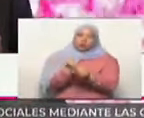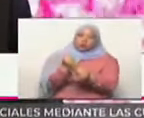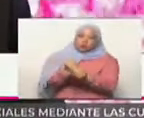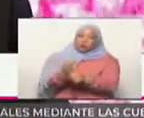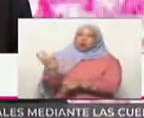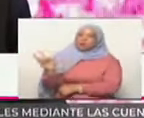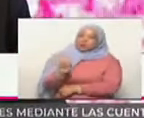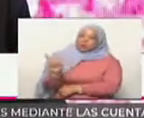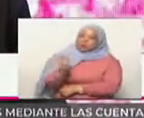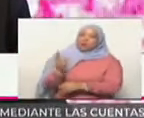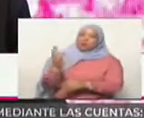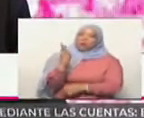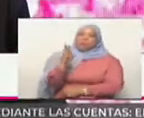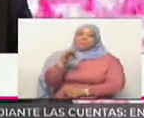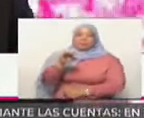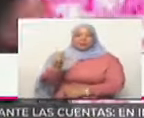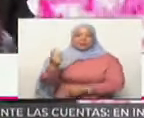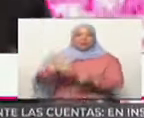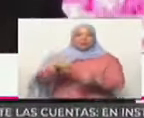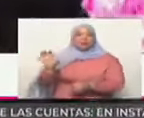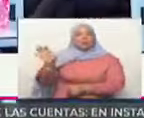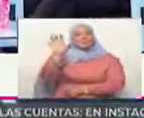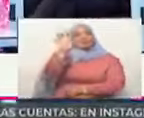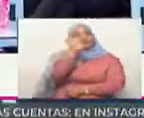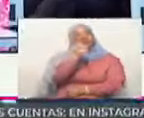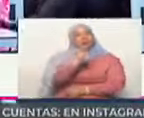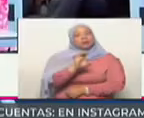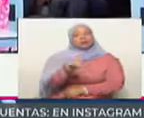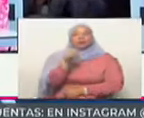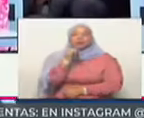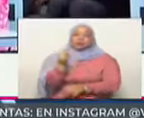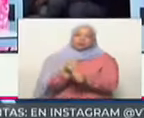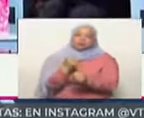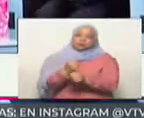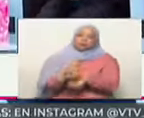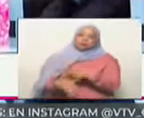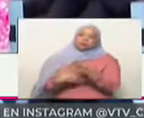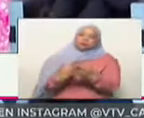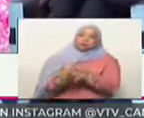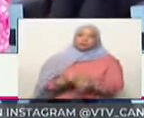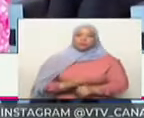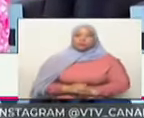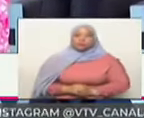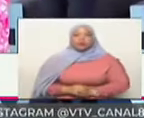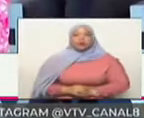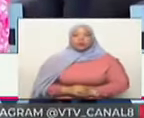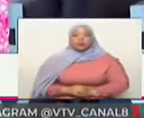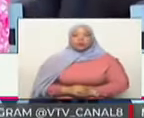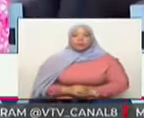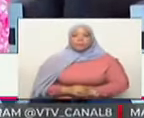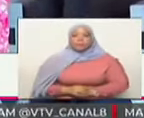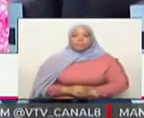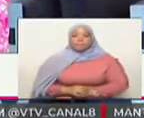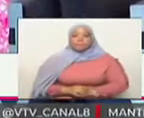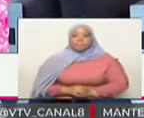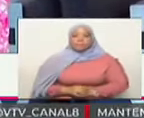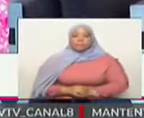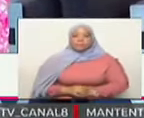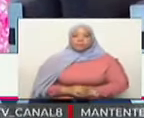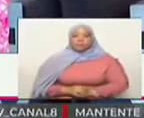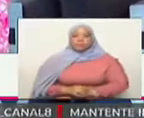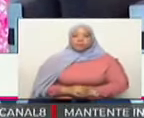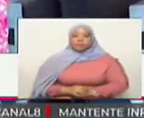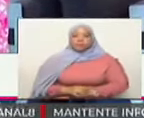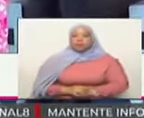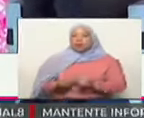países de los BRICS. Ten la seguridad. Bueno, muchas gracias, pues. Vamos a tomarnos la